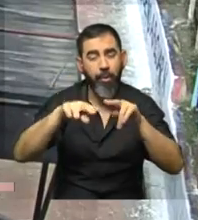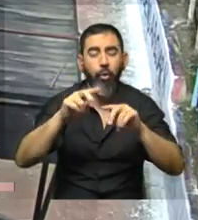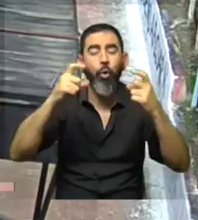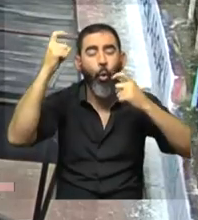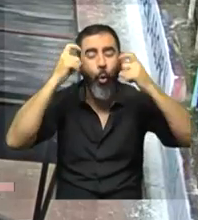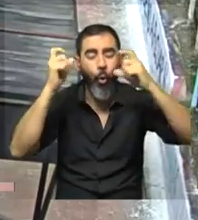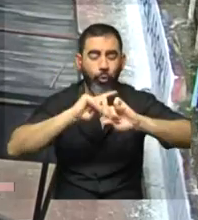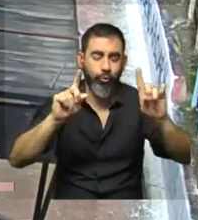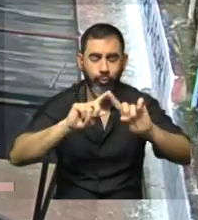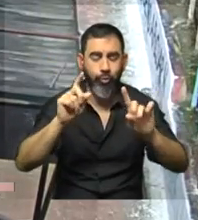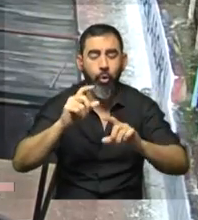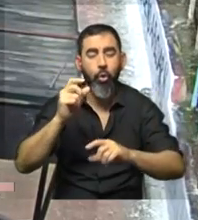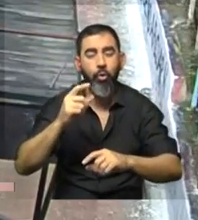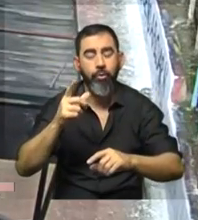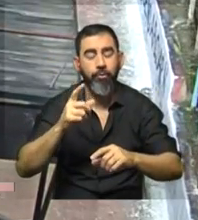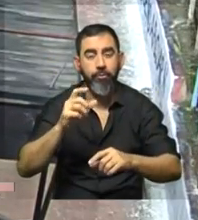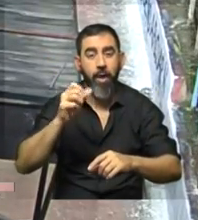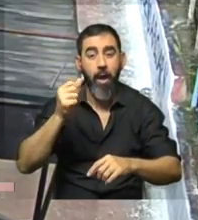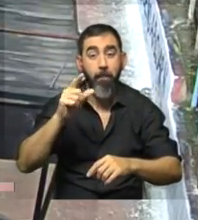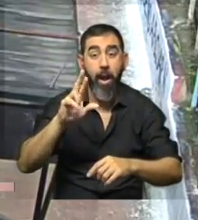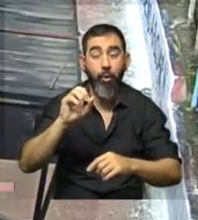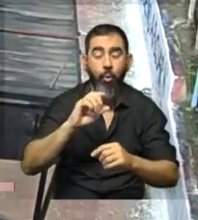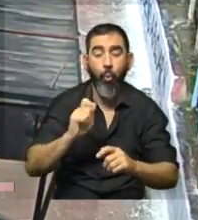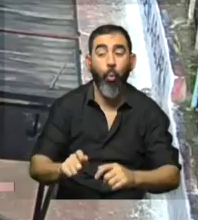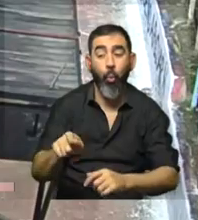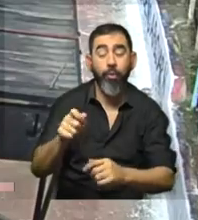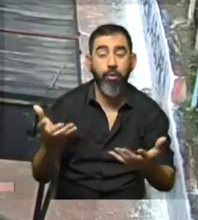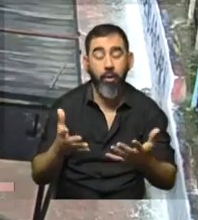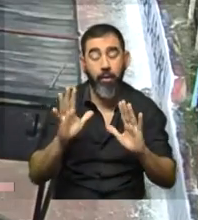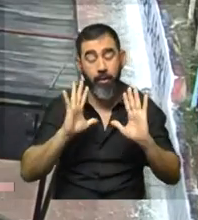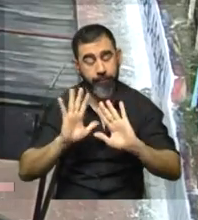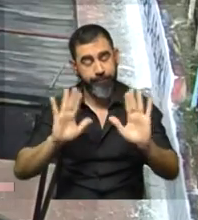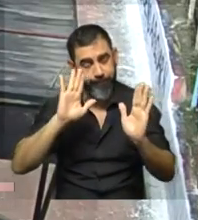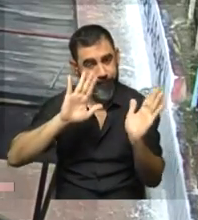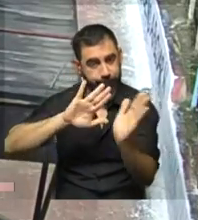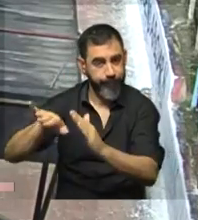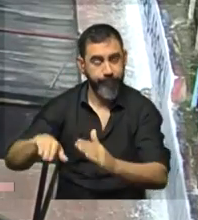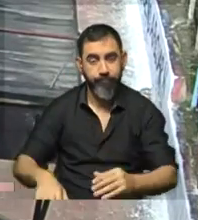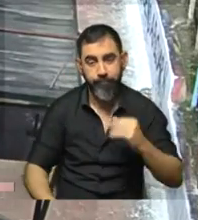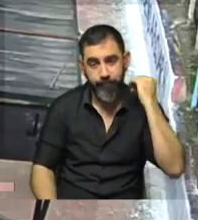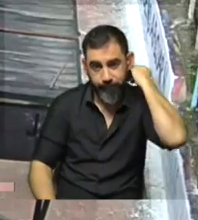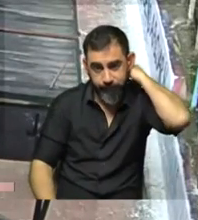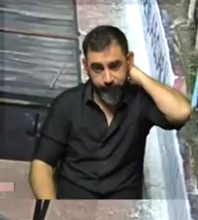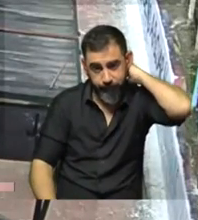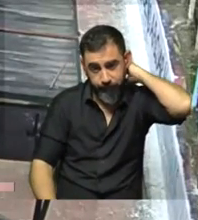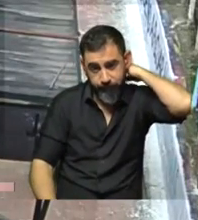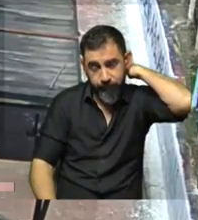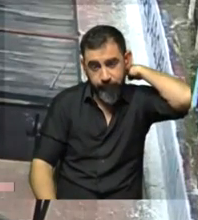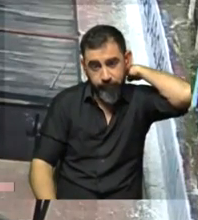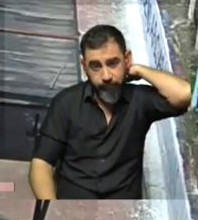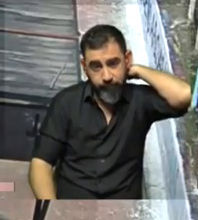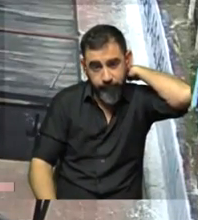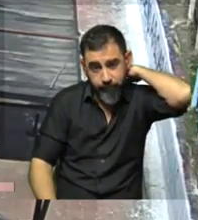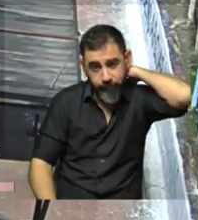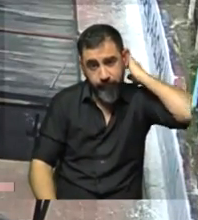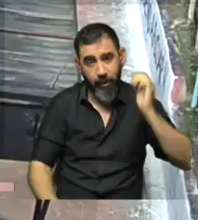Eso no, los osos. Ah, los osos. No, era el nombre del magro que le van a meter un juicio ahora porque parece que se levantó la chica. Bueno, novia, señor. Momento. No, ¿cómo? ¿Es la novia? Sí, la novia.